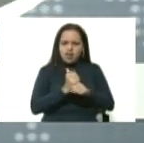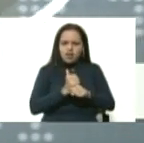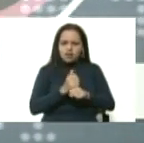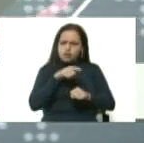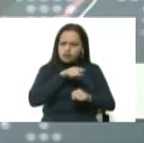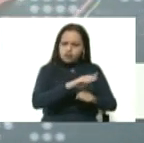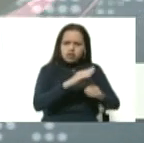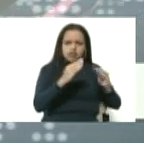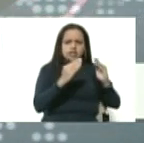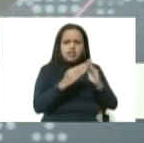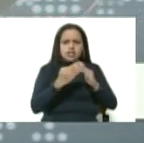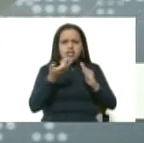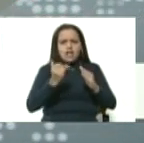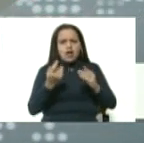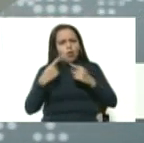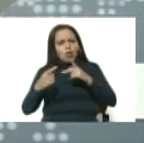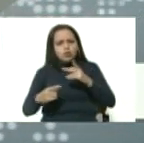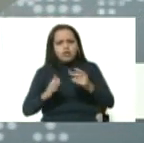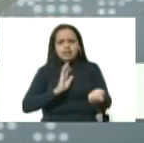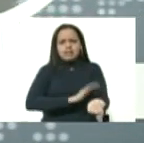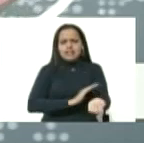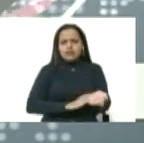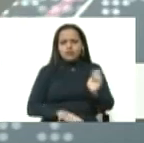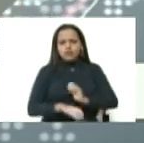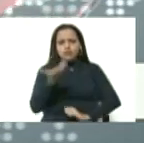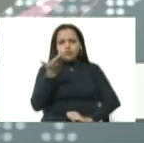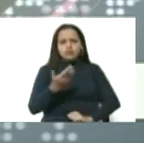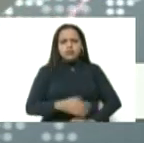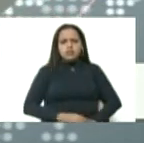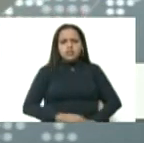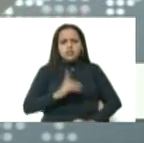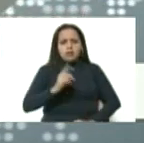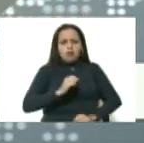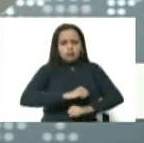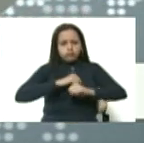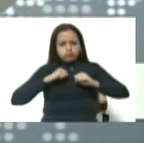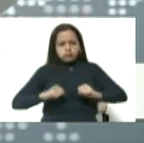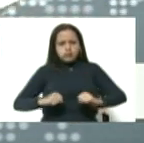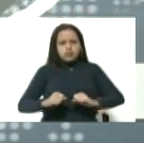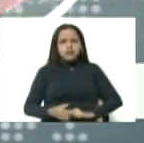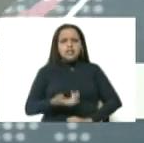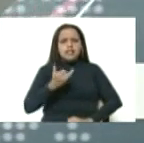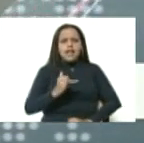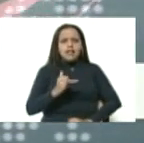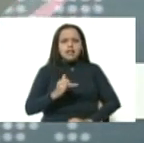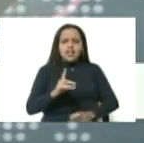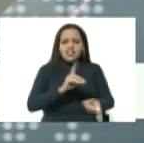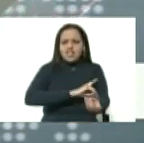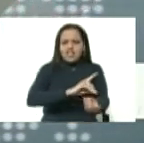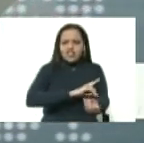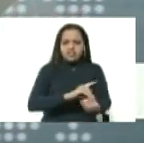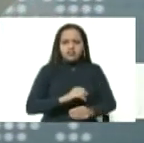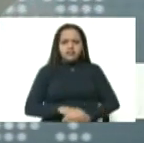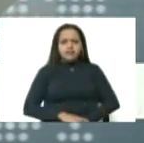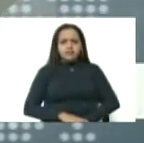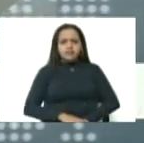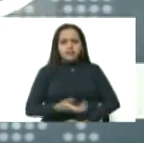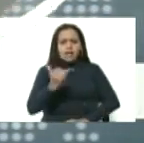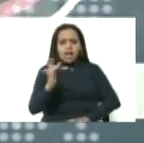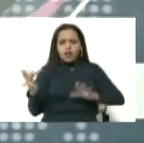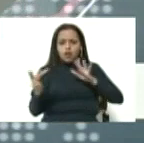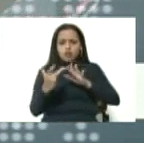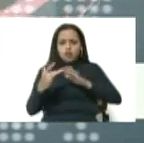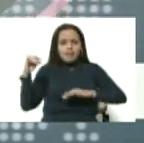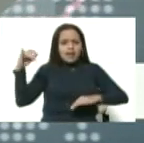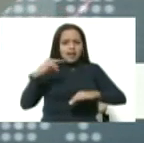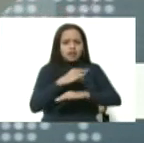agregado antecedentes de hipertensión arterial, de sobrepeso y de diabetes. Había mantenido contacto con un